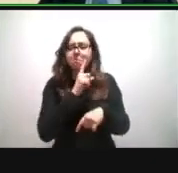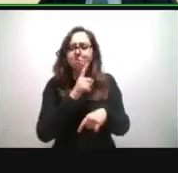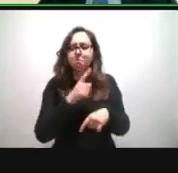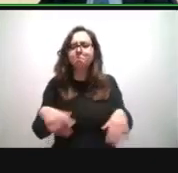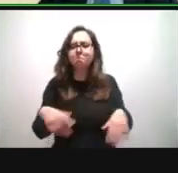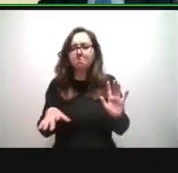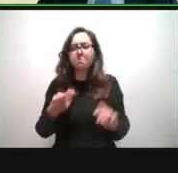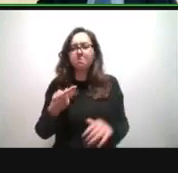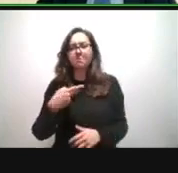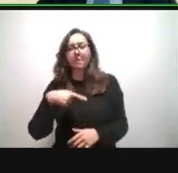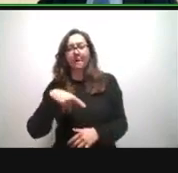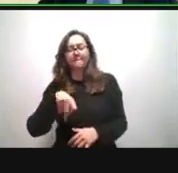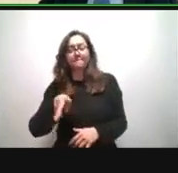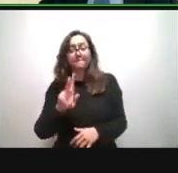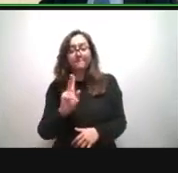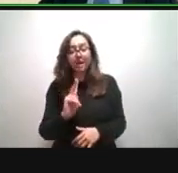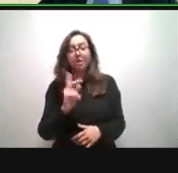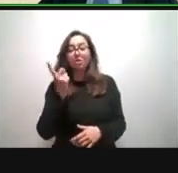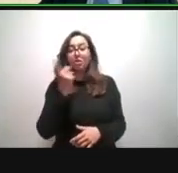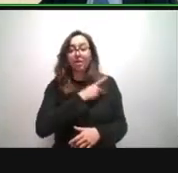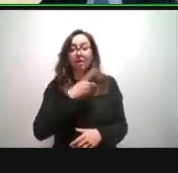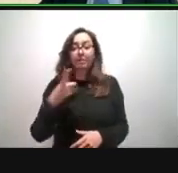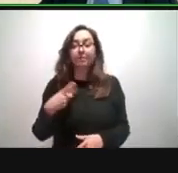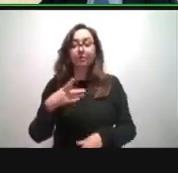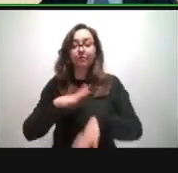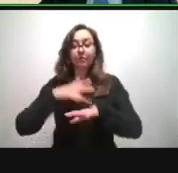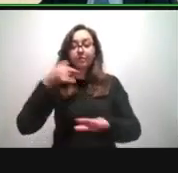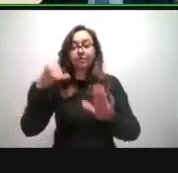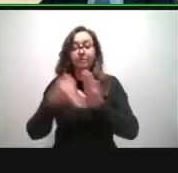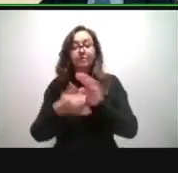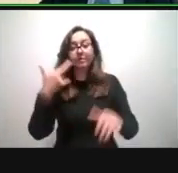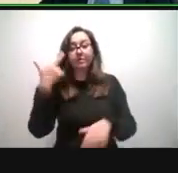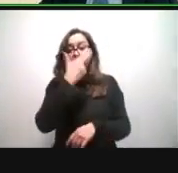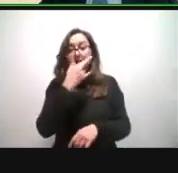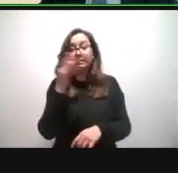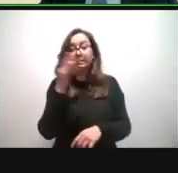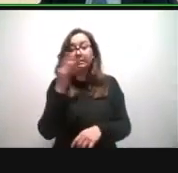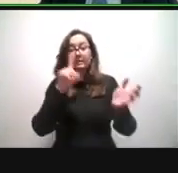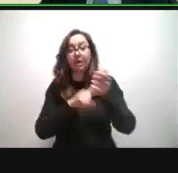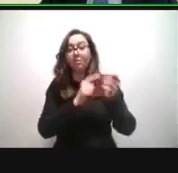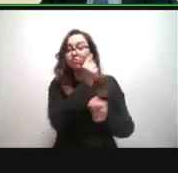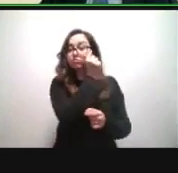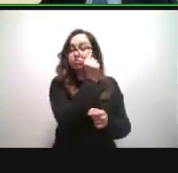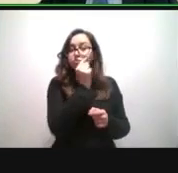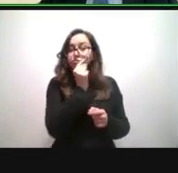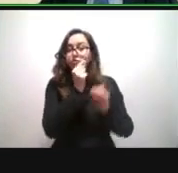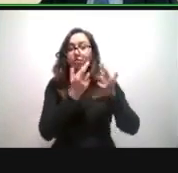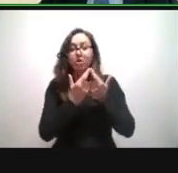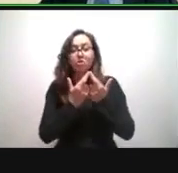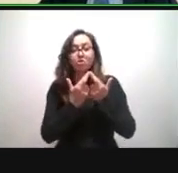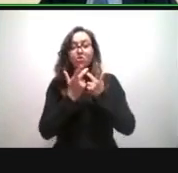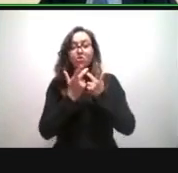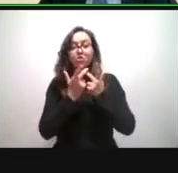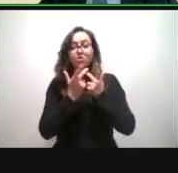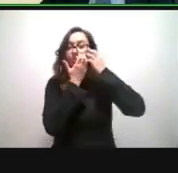o detenimiento, podría pasar desapercibida la fractura de un hueso malar desplazado que va a hacernos pasarla muy mal